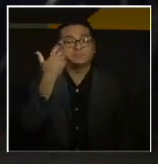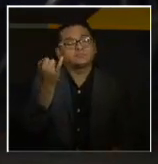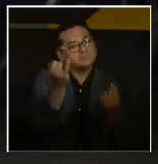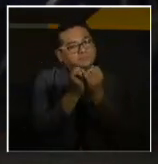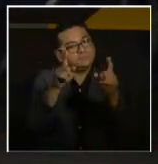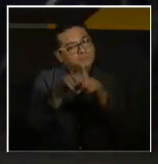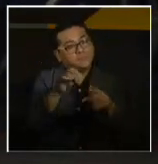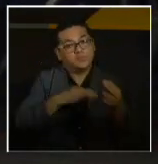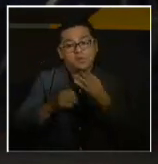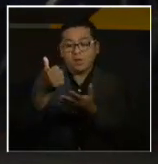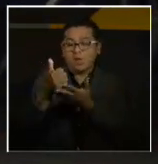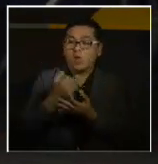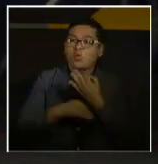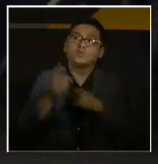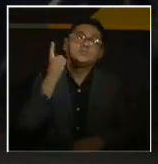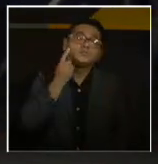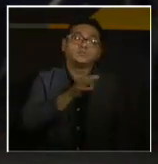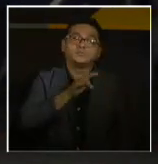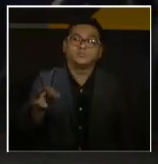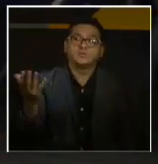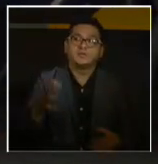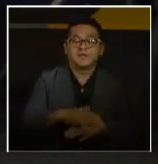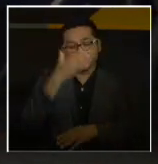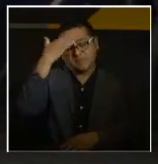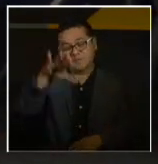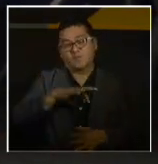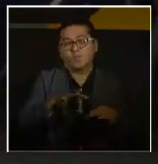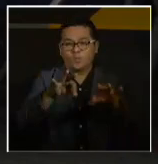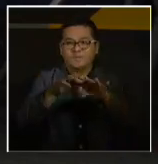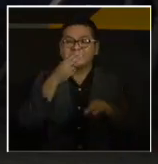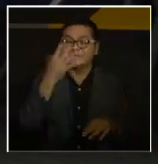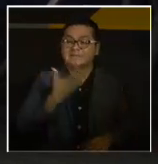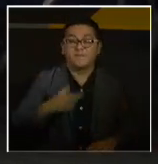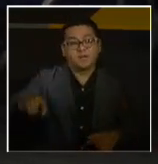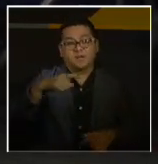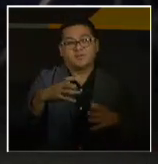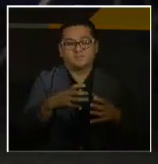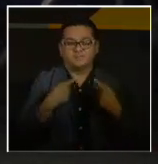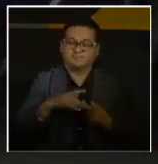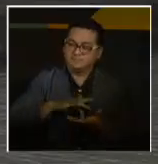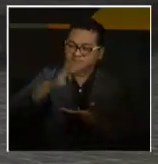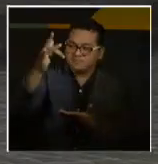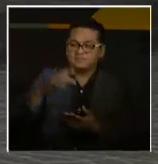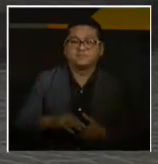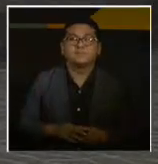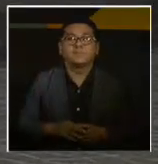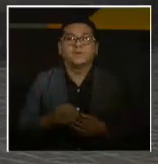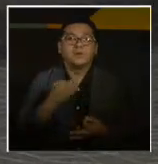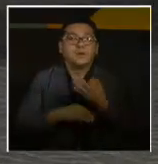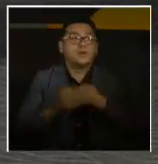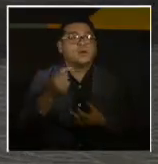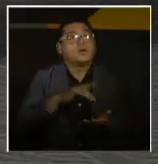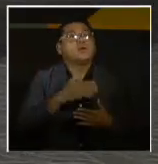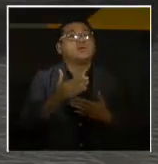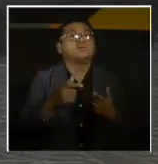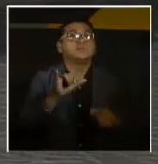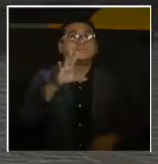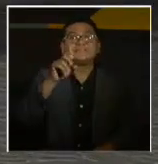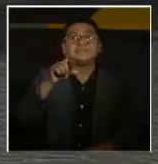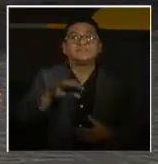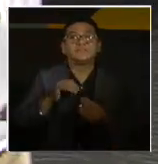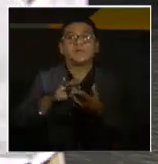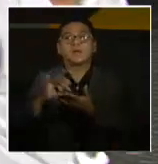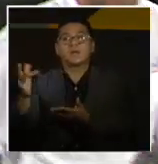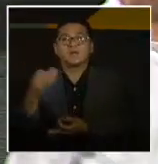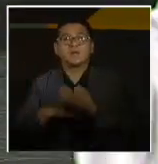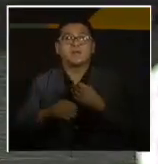también en que nos ayuden con los diputados para hacerles saber de la importancia que esto tiene para la sociedad. Gracias. Muchas gracias, candidato. Adelante, Sisi.